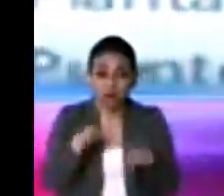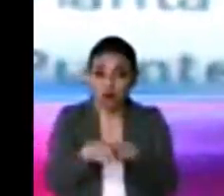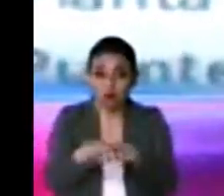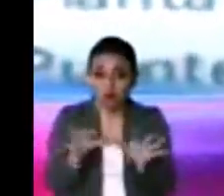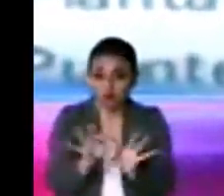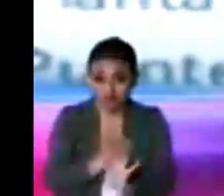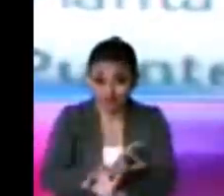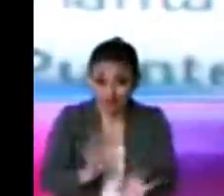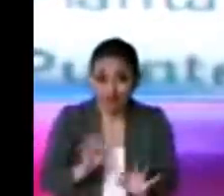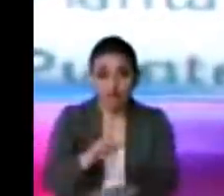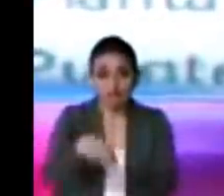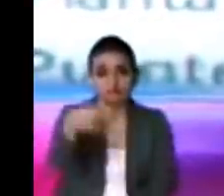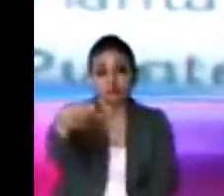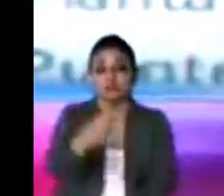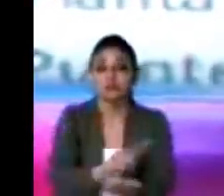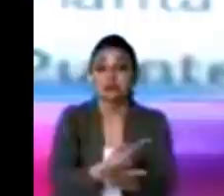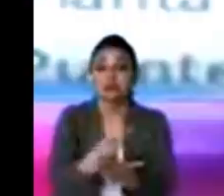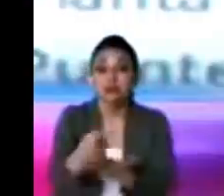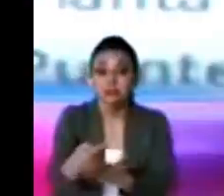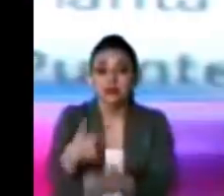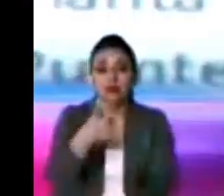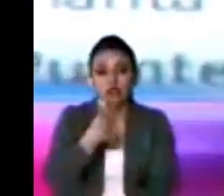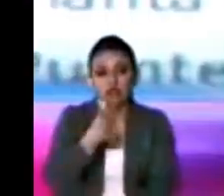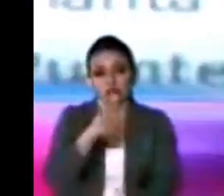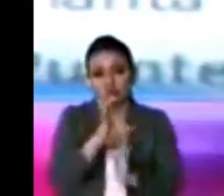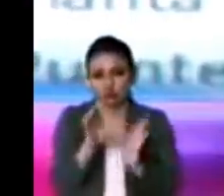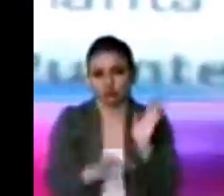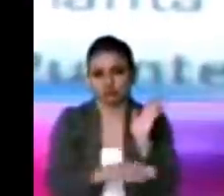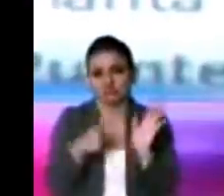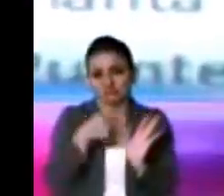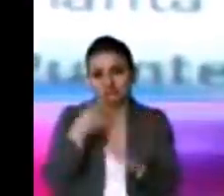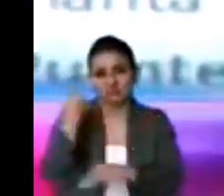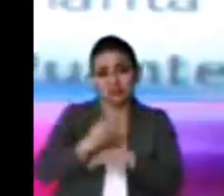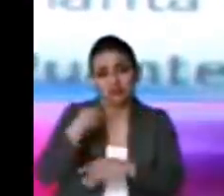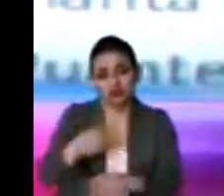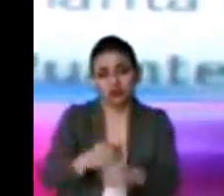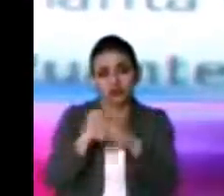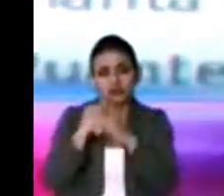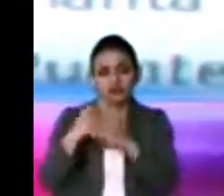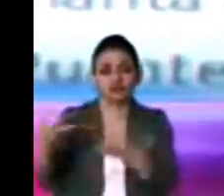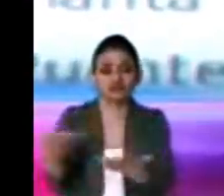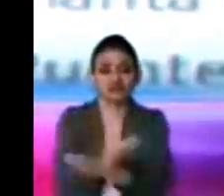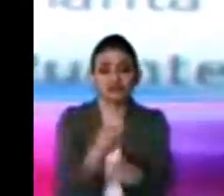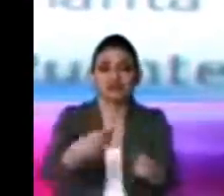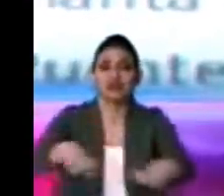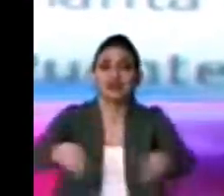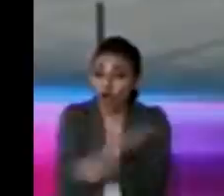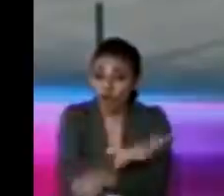de mis atribuciones constitucionales, expropiaré estos terrenos para beneficio de Guayaquil.